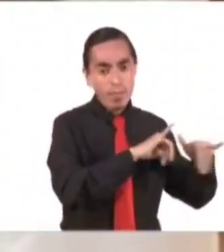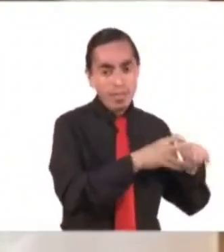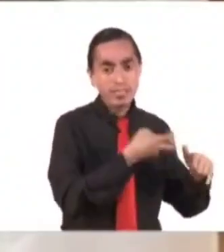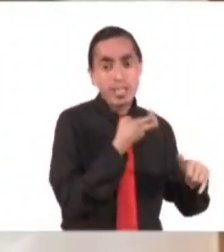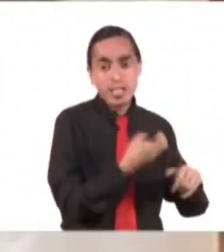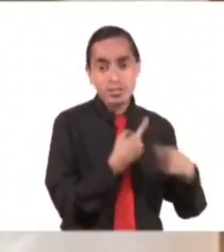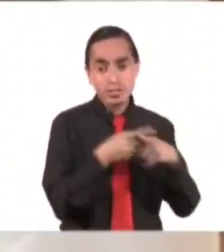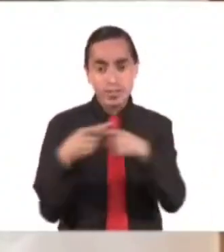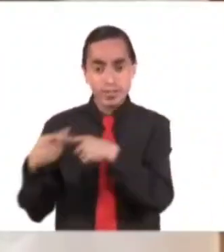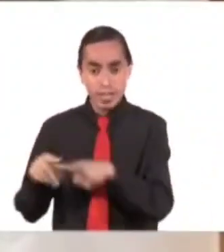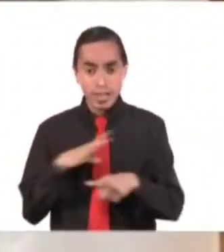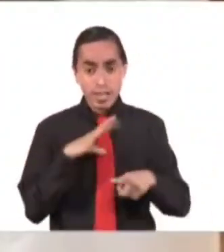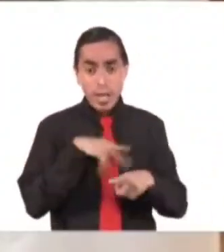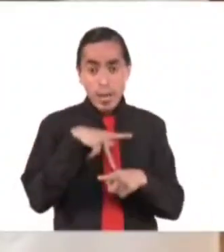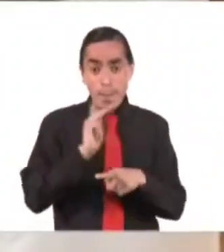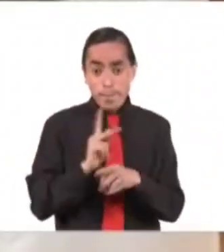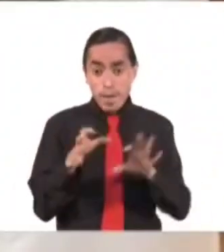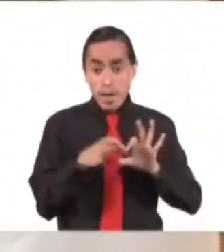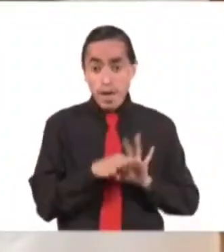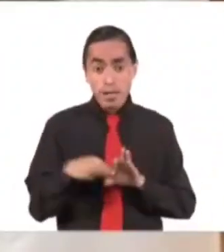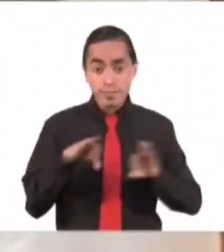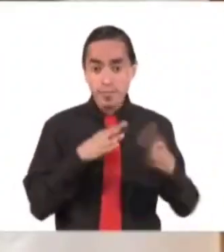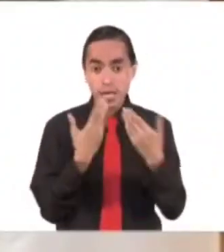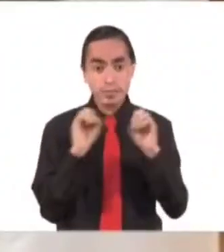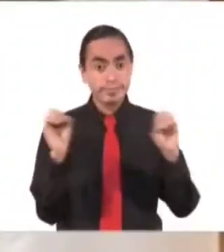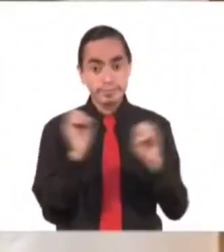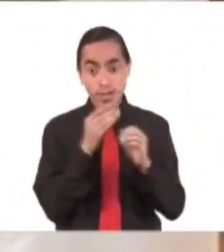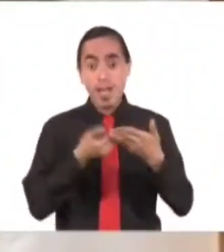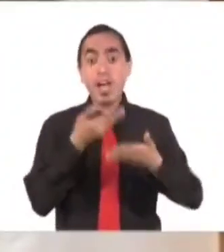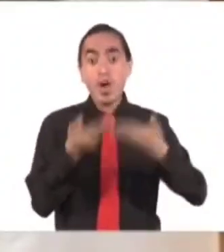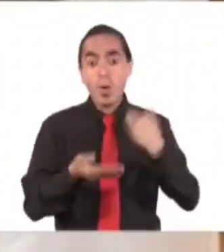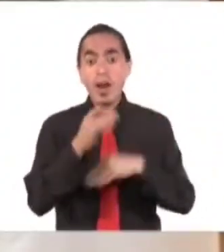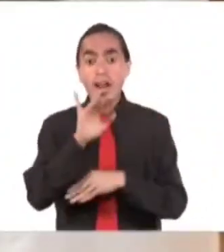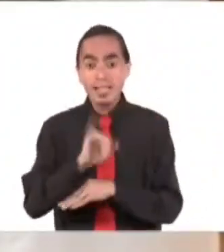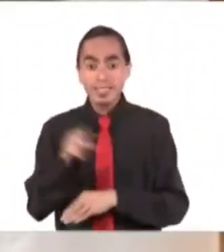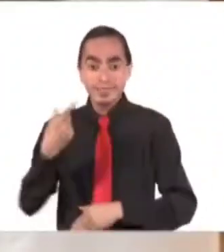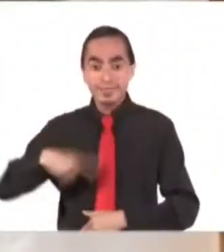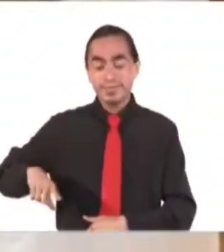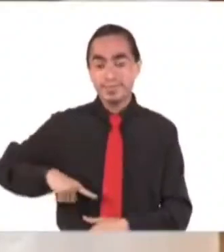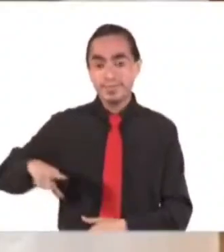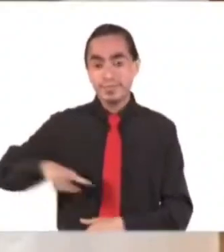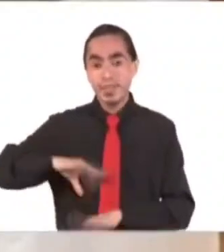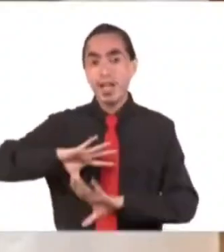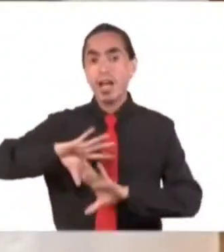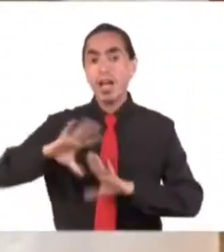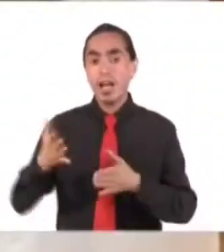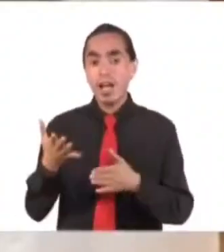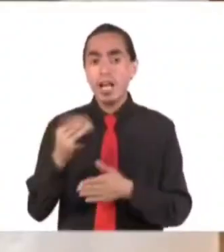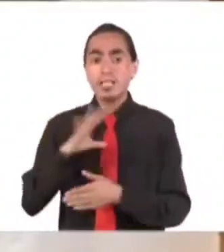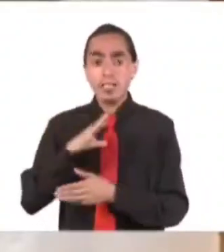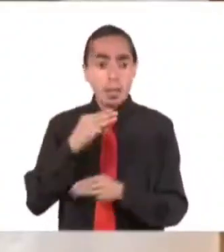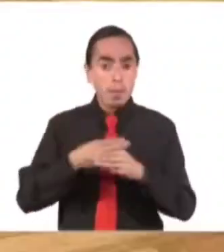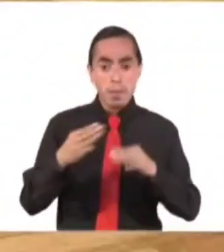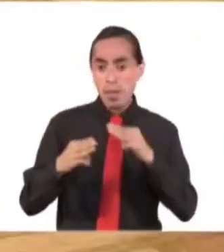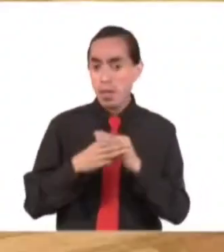acelerómetros, y no trabajaban en conjunto. La condición de este gobierno fue: se les otorgarán los recursos que se requieran para mejorar